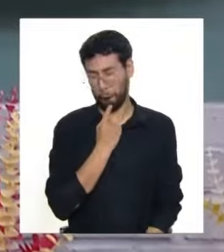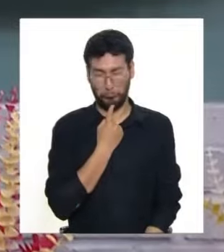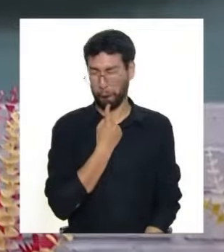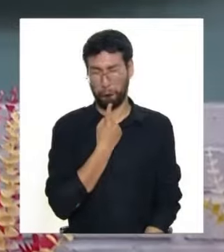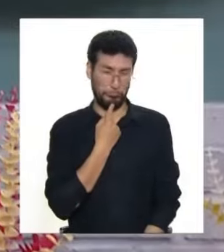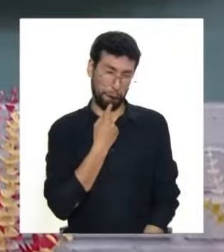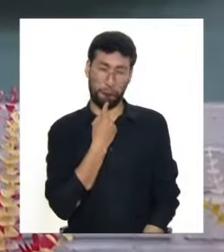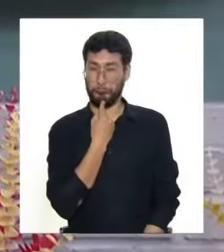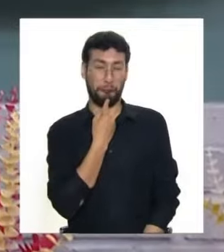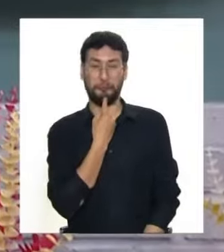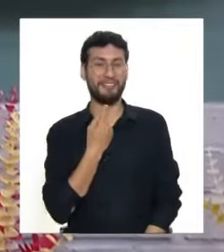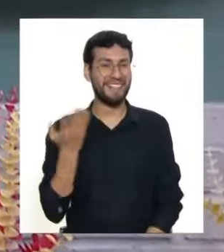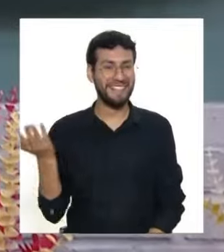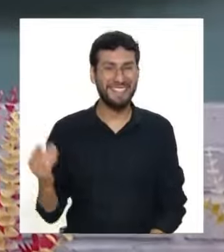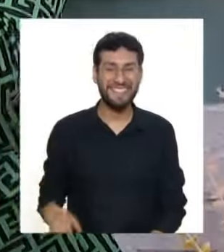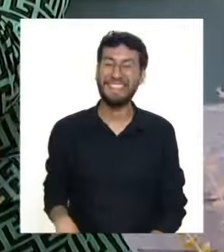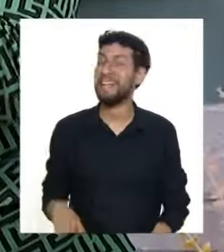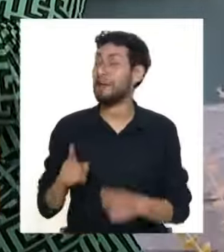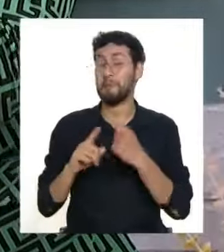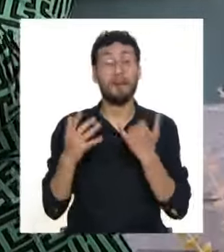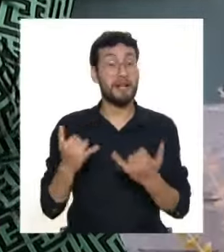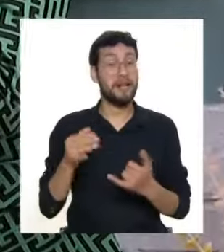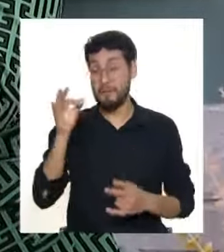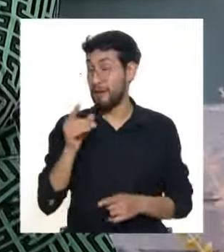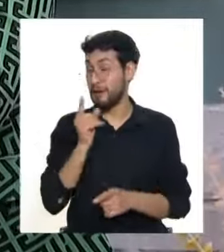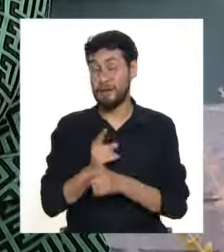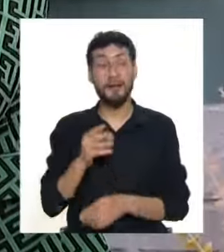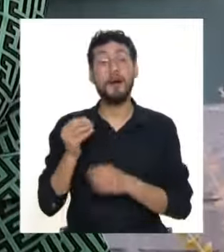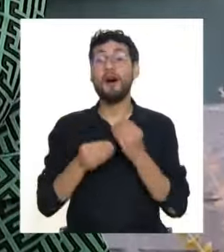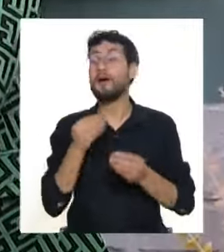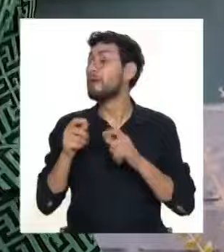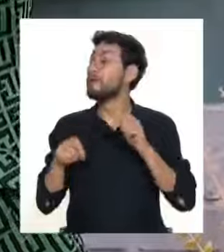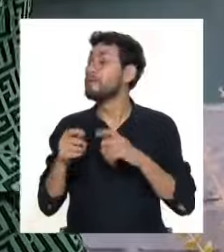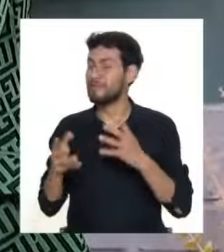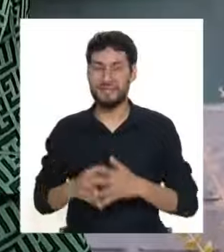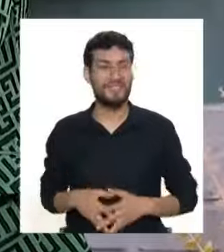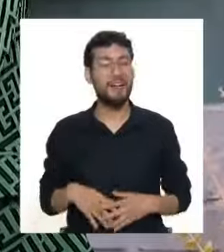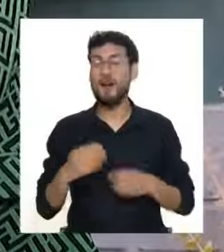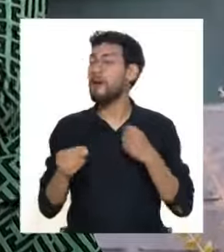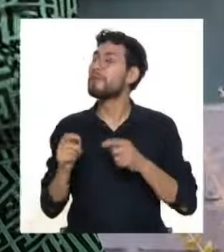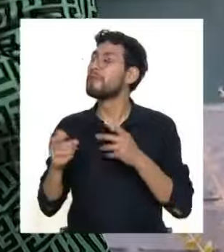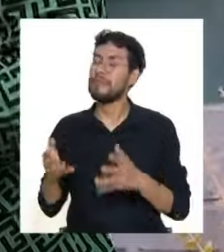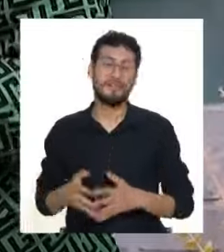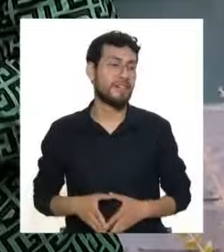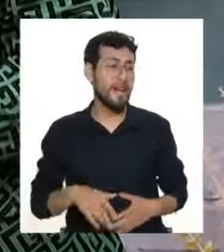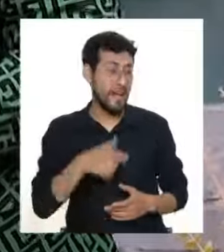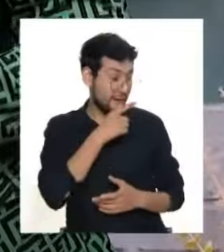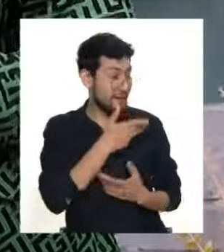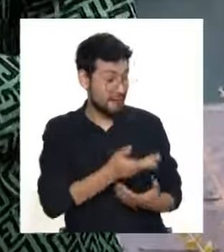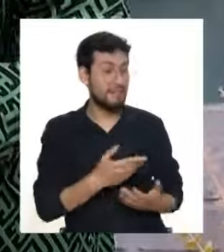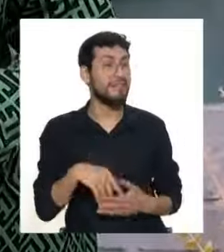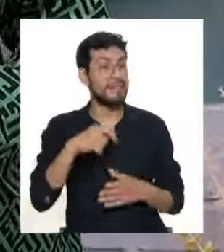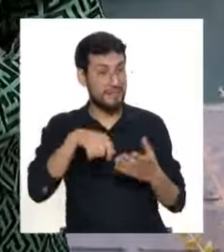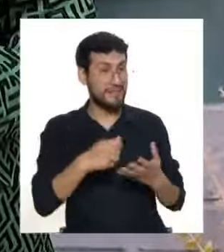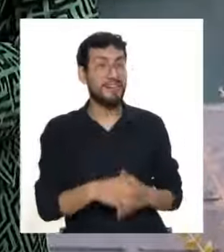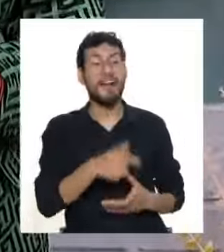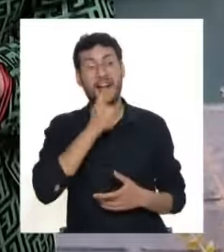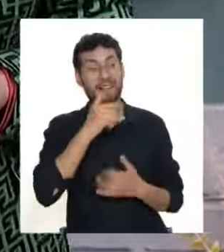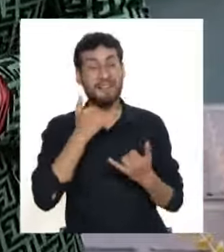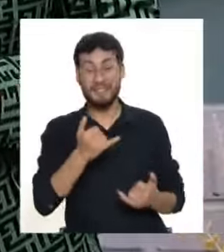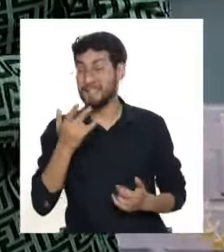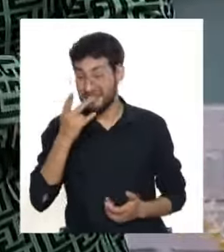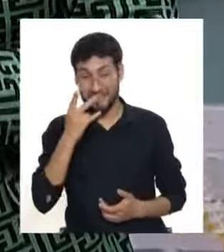Probar para creer, dijiste. No. Pero de la forma correcta como se prepara, ¿cómo se prepara, Uchi? Con agüita, pues se mezcla con el agua.